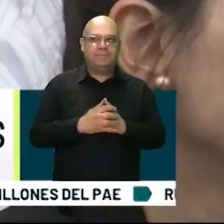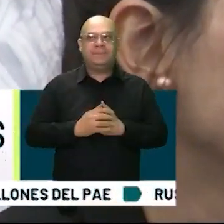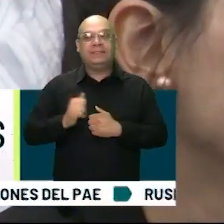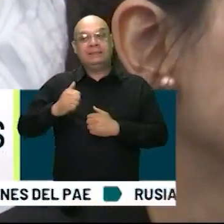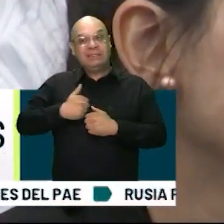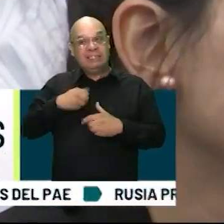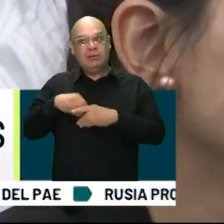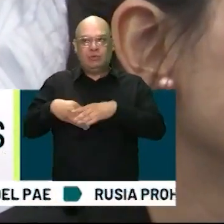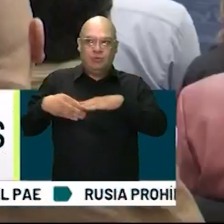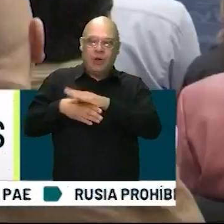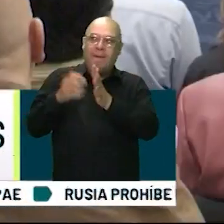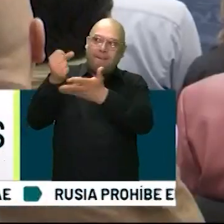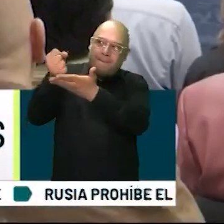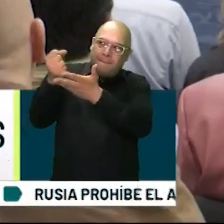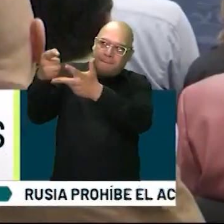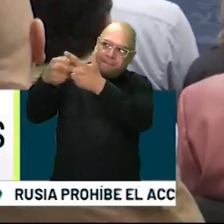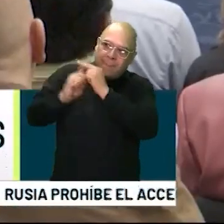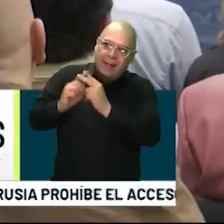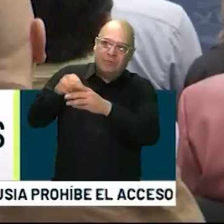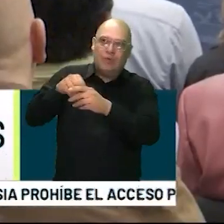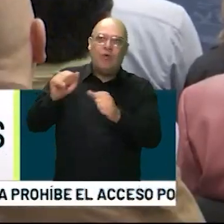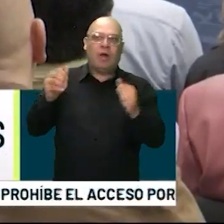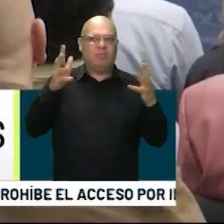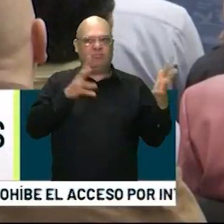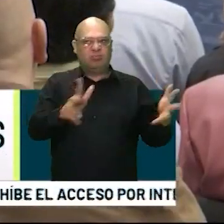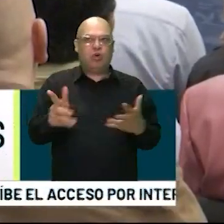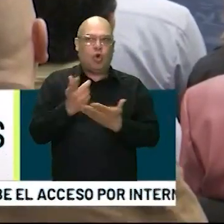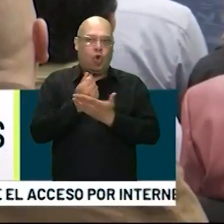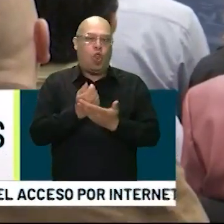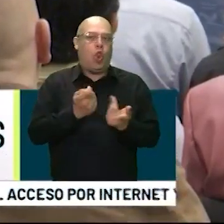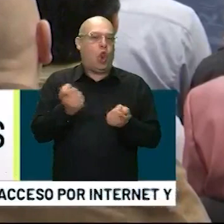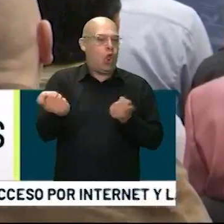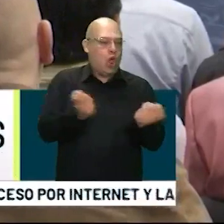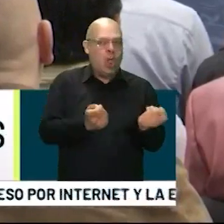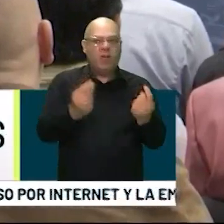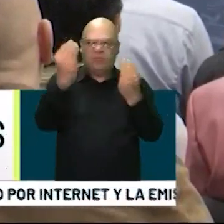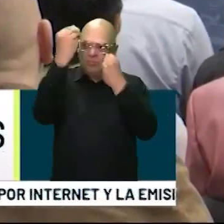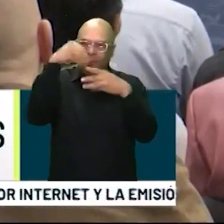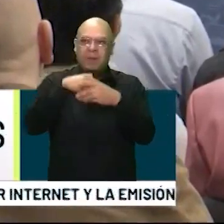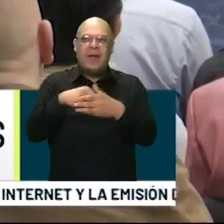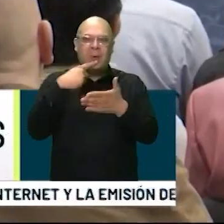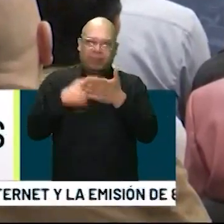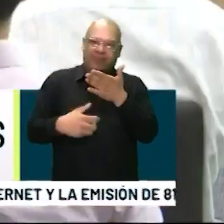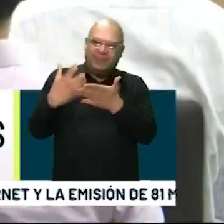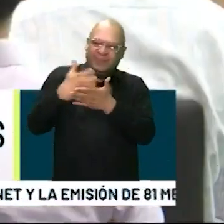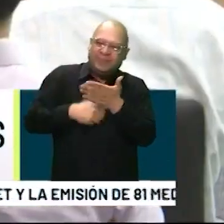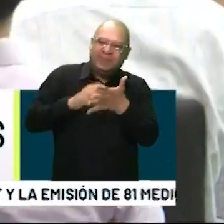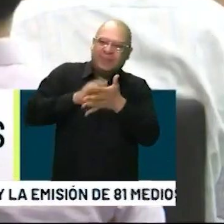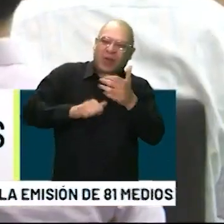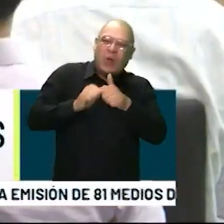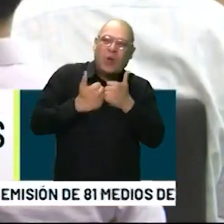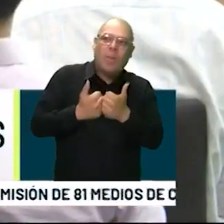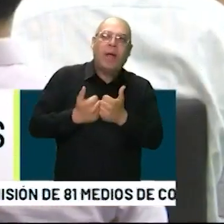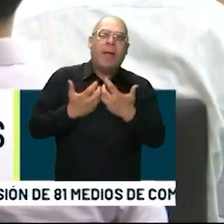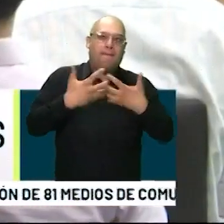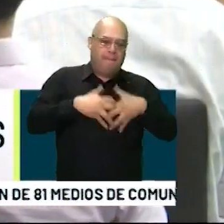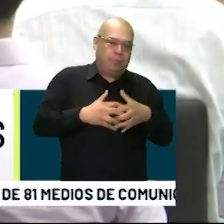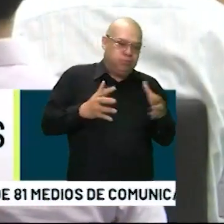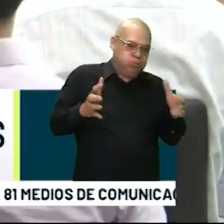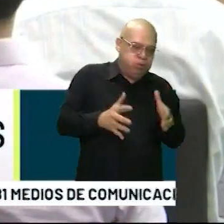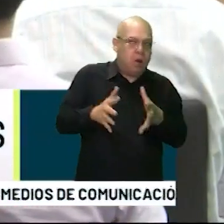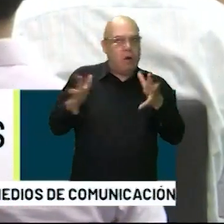a créditos Capacitación en disciplina financiera y exenciones tributarias son las demandas de la micro y pequeñas empresas en el